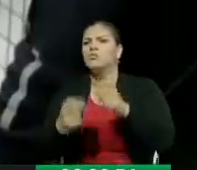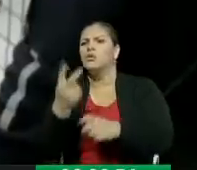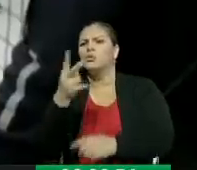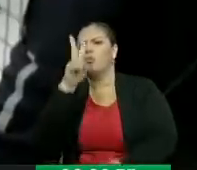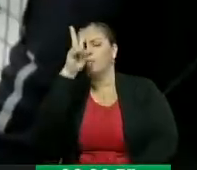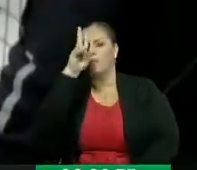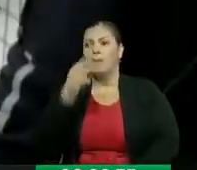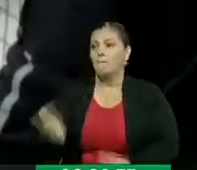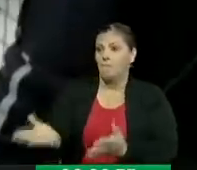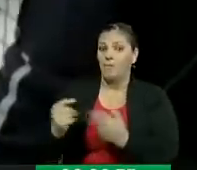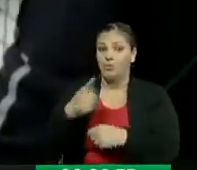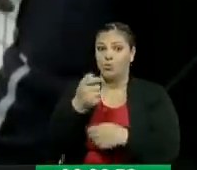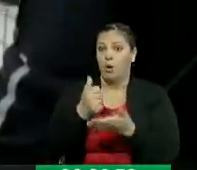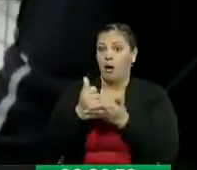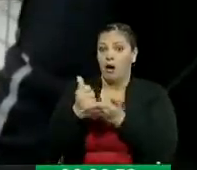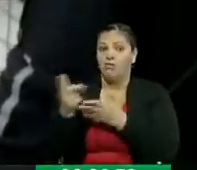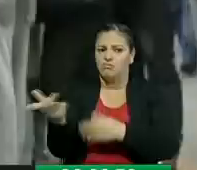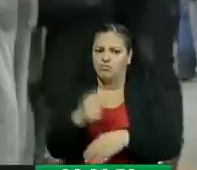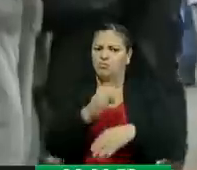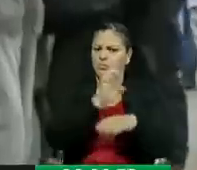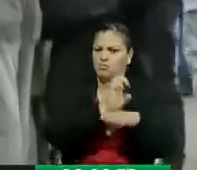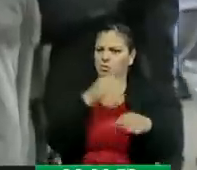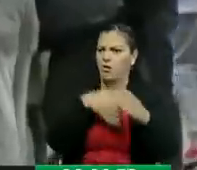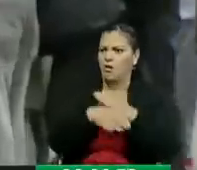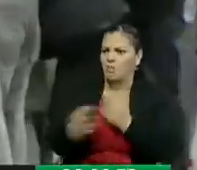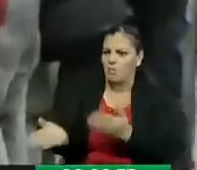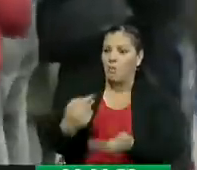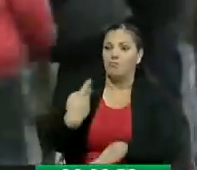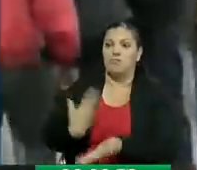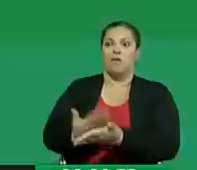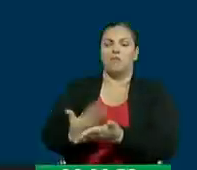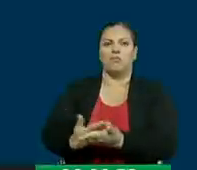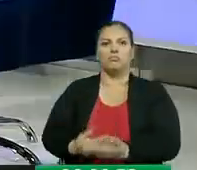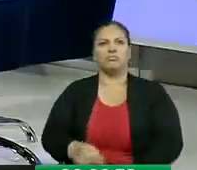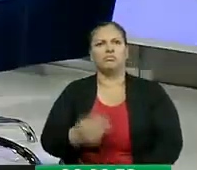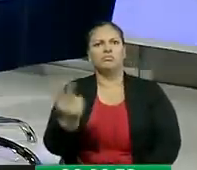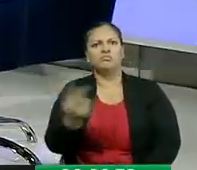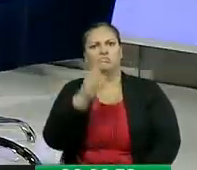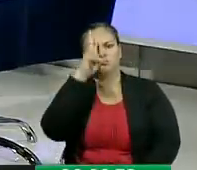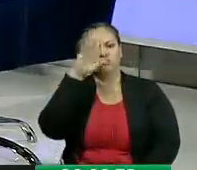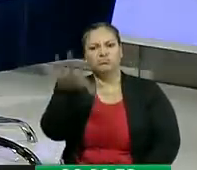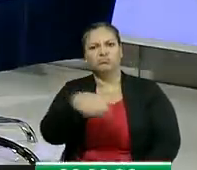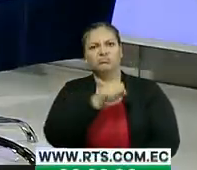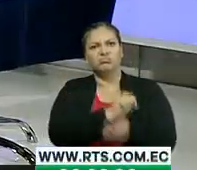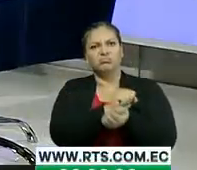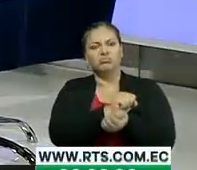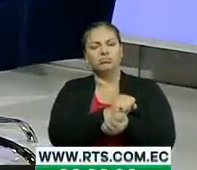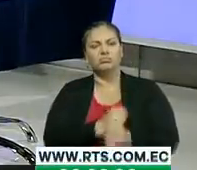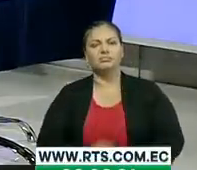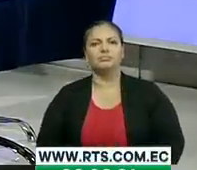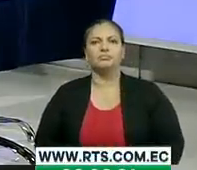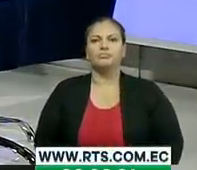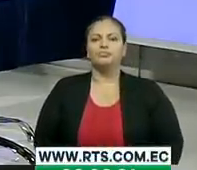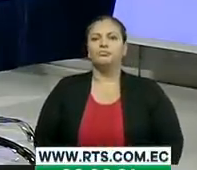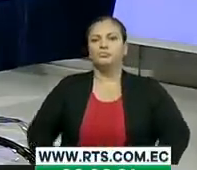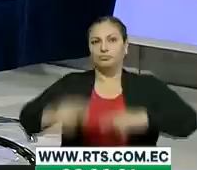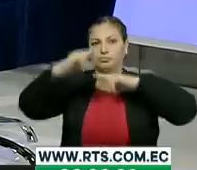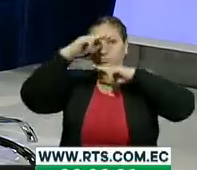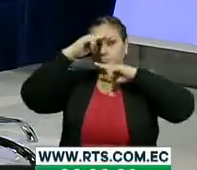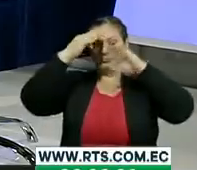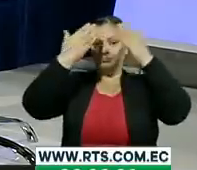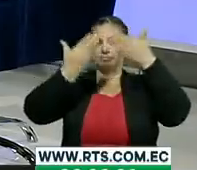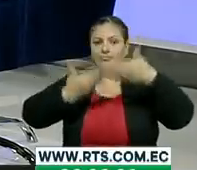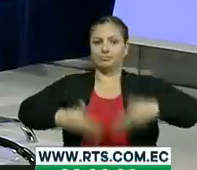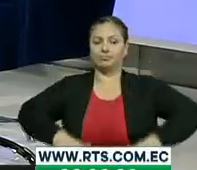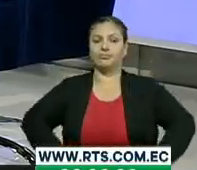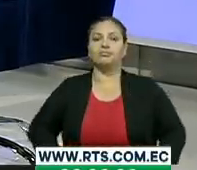trata de migrantes. Muy bien, y con esto nos estamos despidiendo, mi querida Luisa. Así es, José Luis y amables televidentes, pero